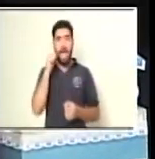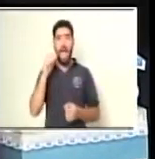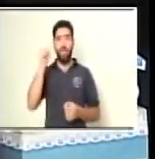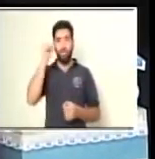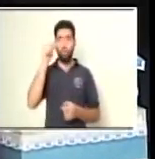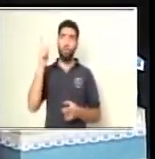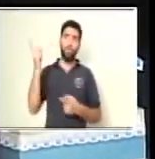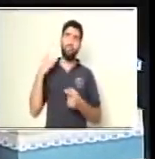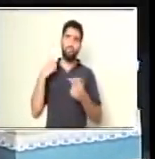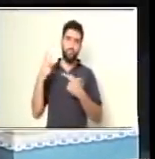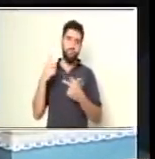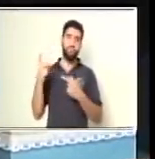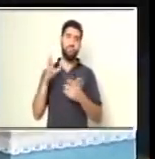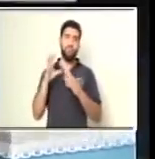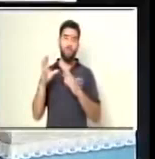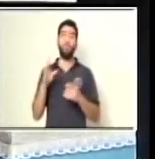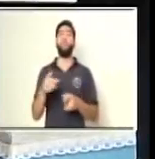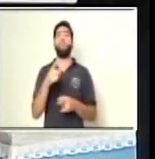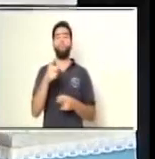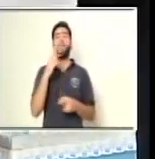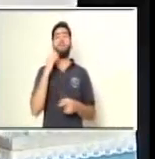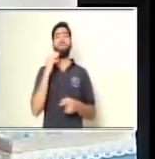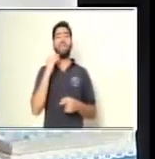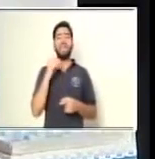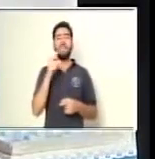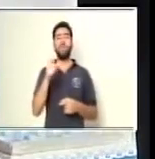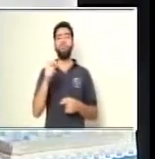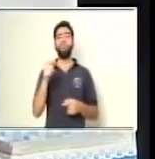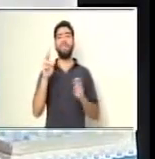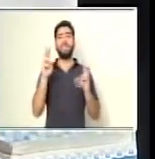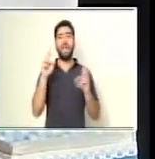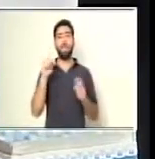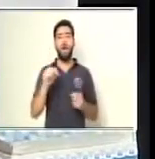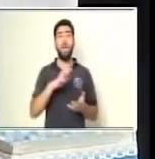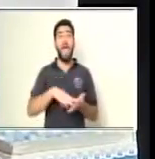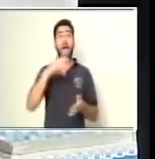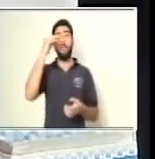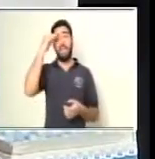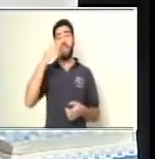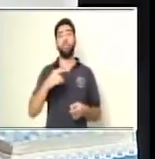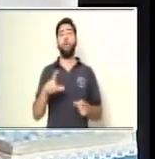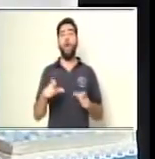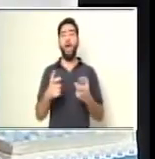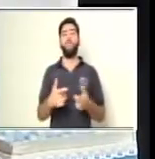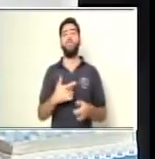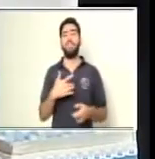cargo acerca de cuál ha sido el tema que has aprendido el día de hoy,